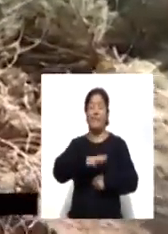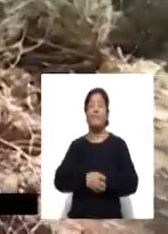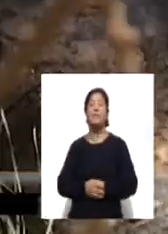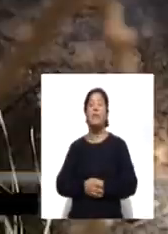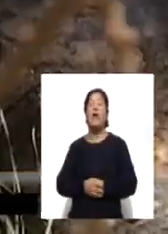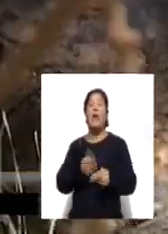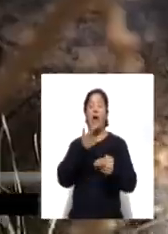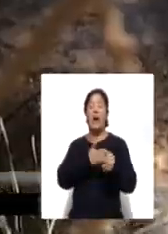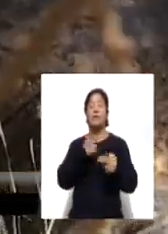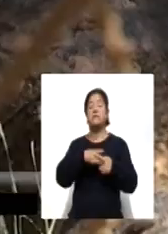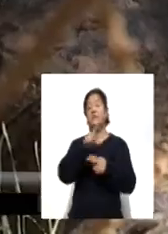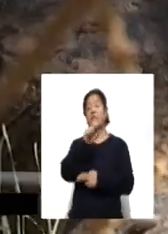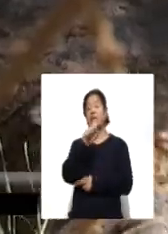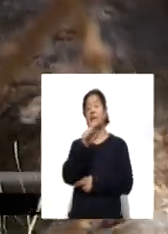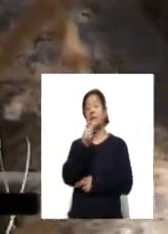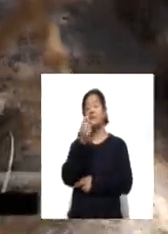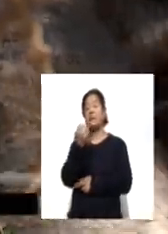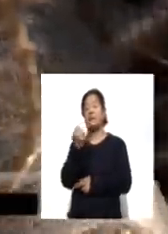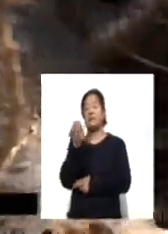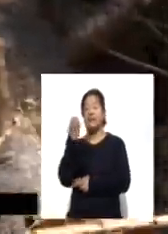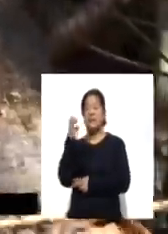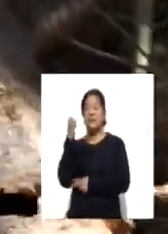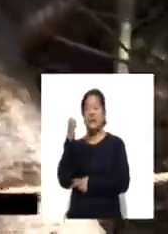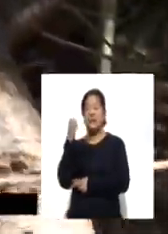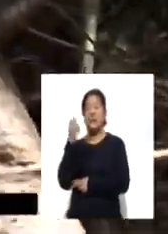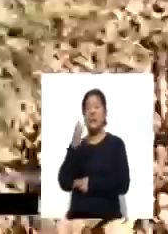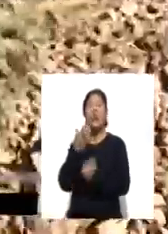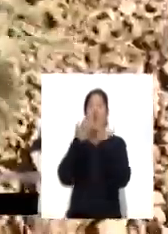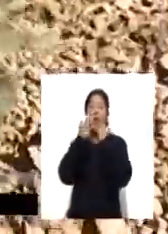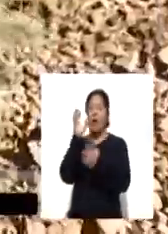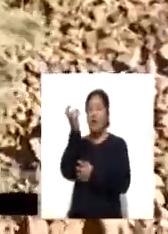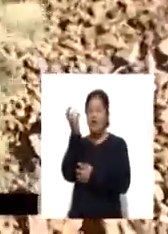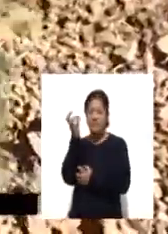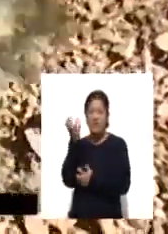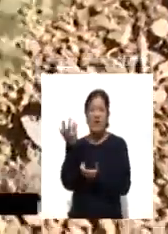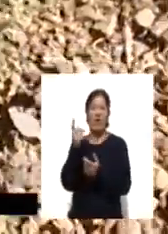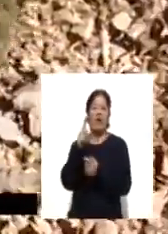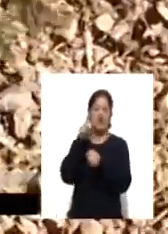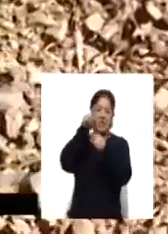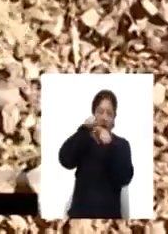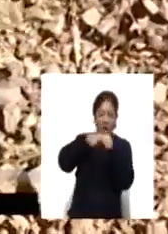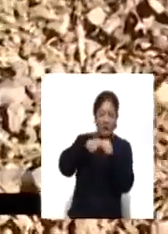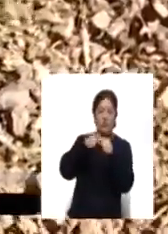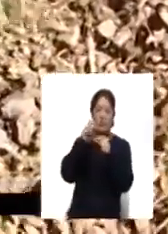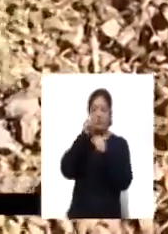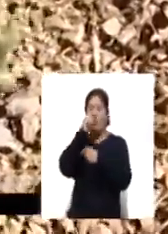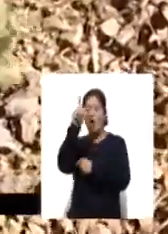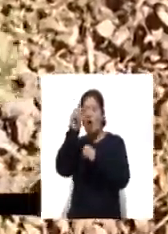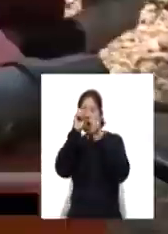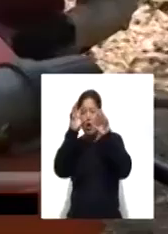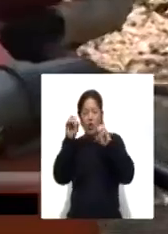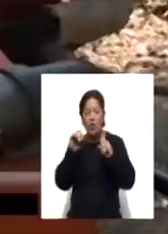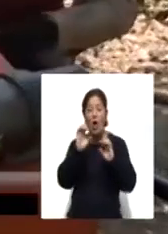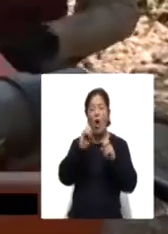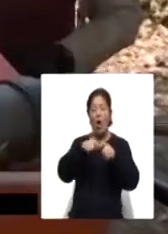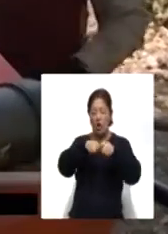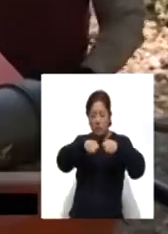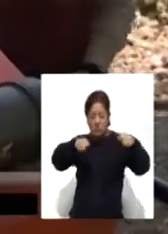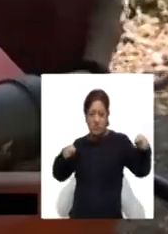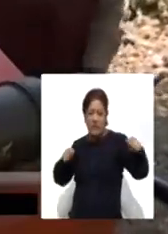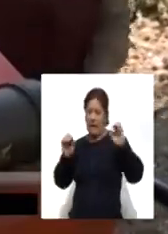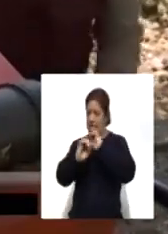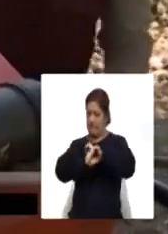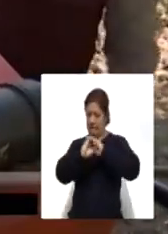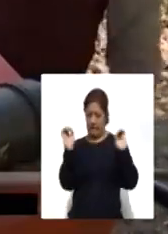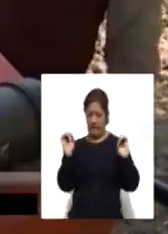hasta el 29 de enero. Se debe entregar sin adornos, como esferas, ganchos, luces o cintas. Paredes Gutiérrez mencionó que